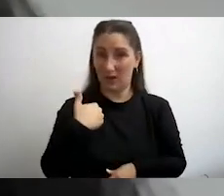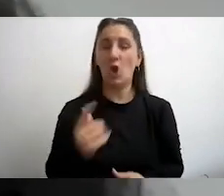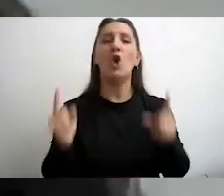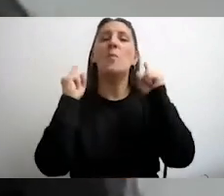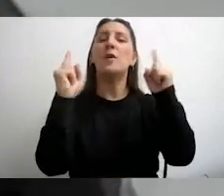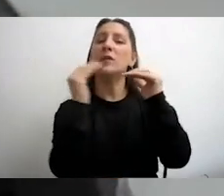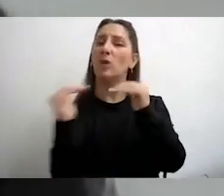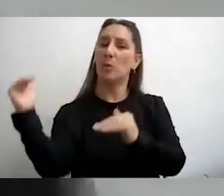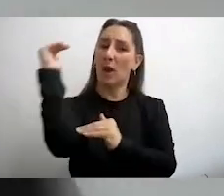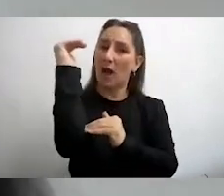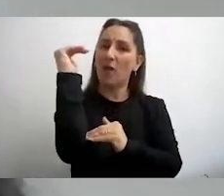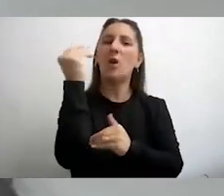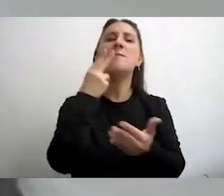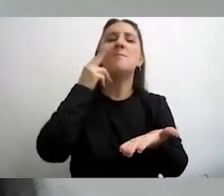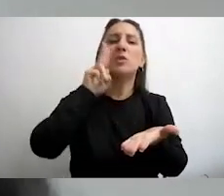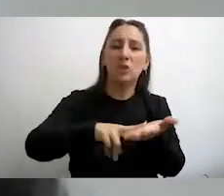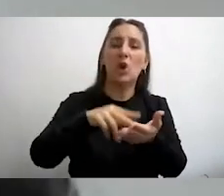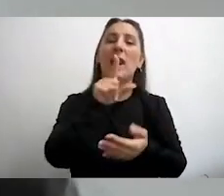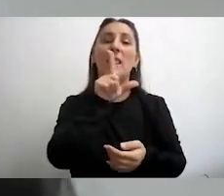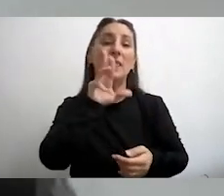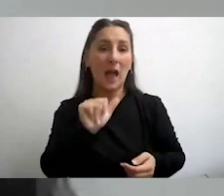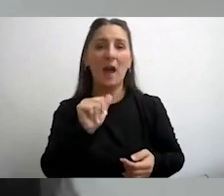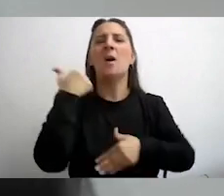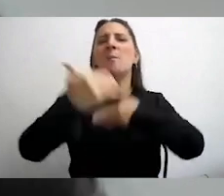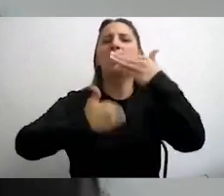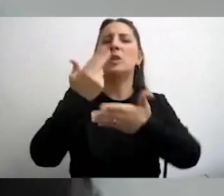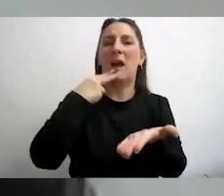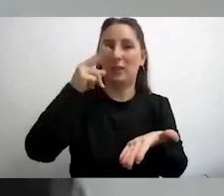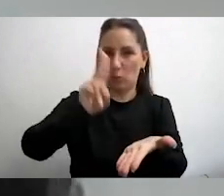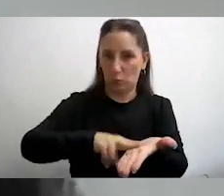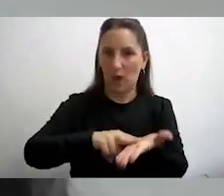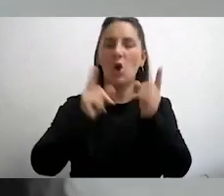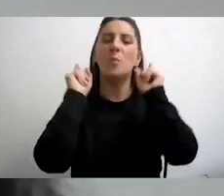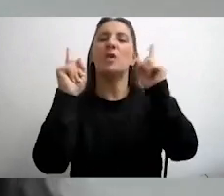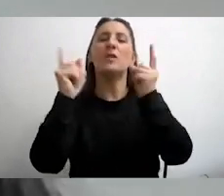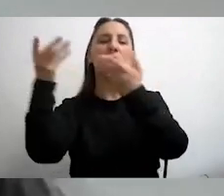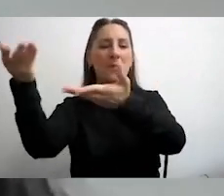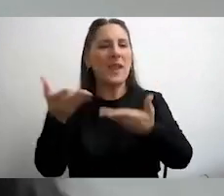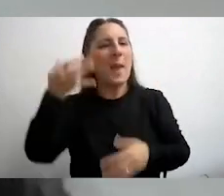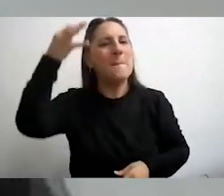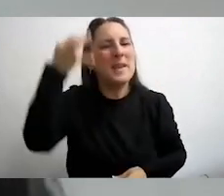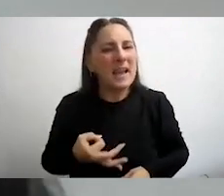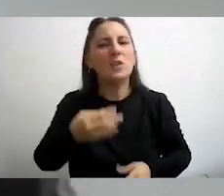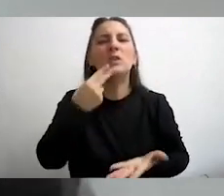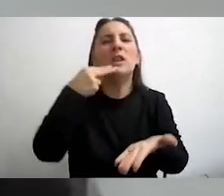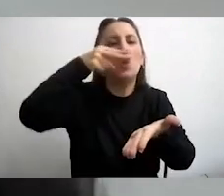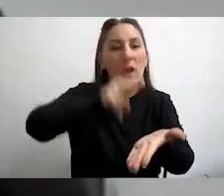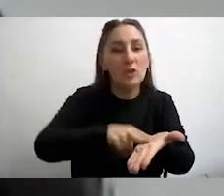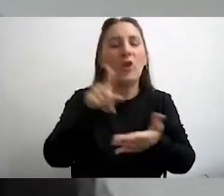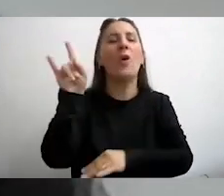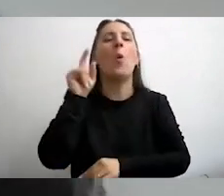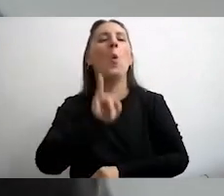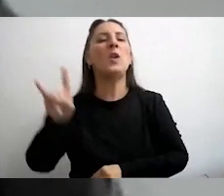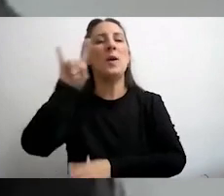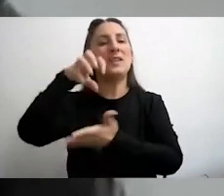posgrado en Imposición a la Renta, profesora en posgrado en Procedimiento Tributario, profesora invitada de la especialización en tributación que se dicta a la Universidad